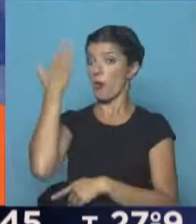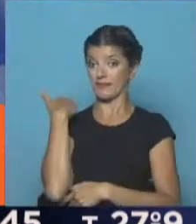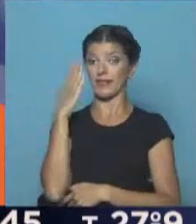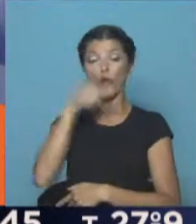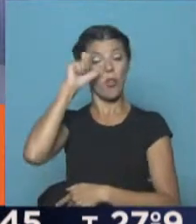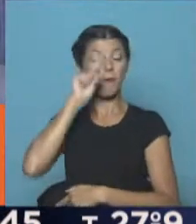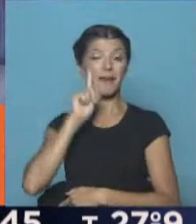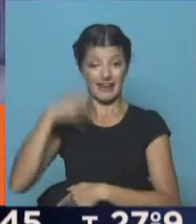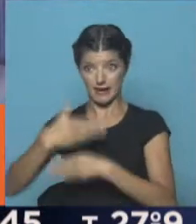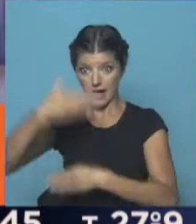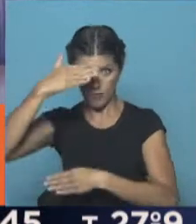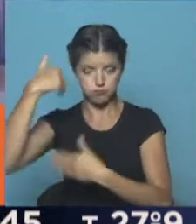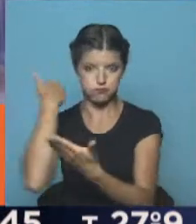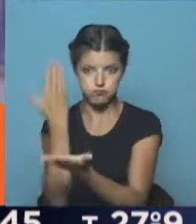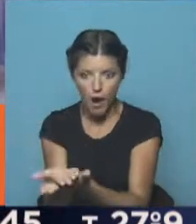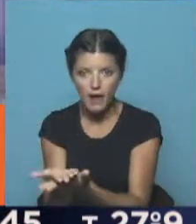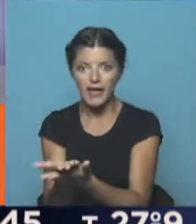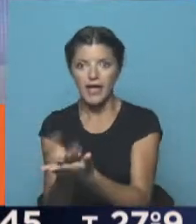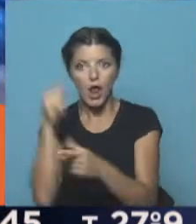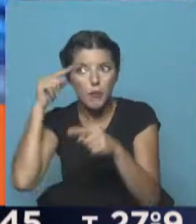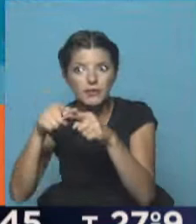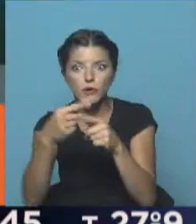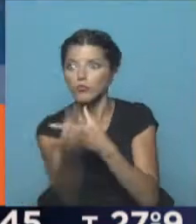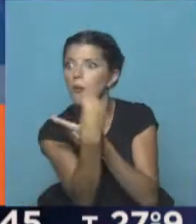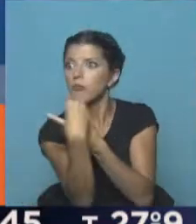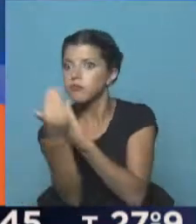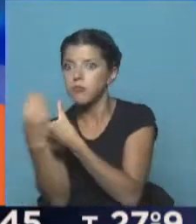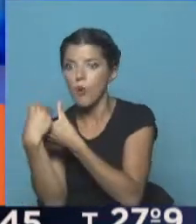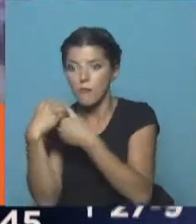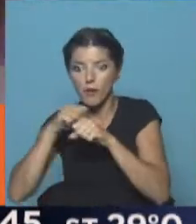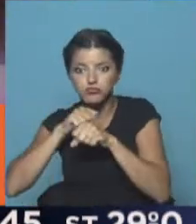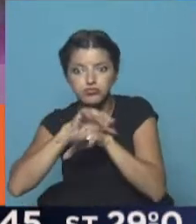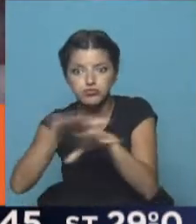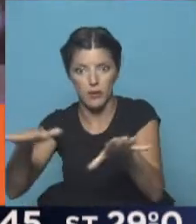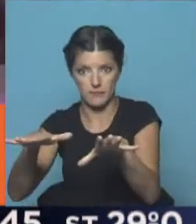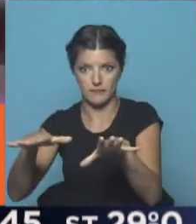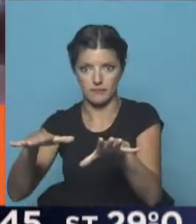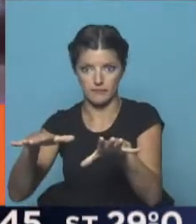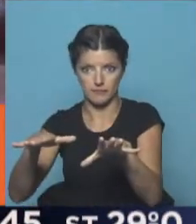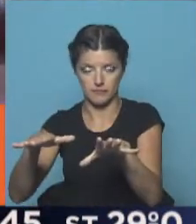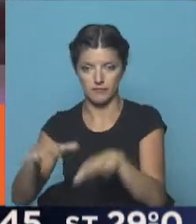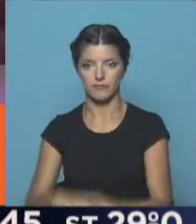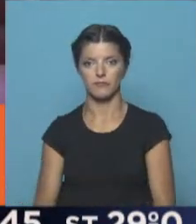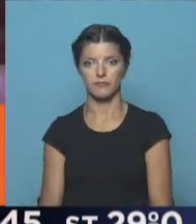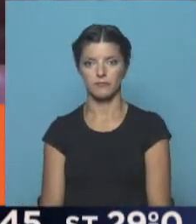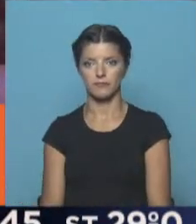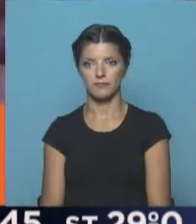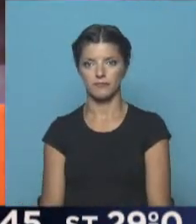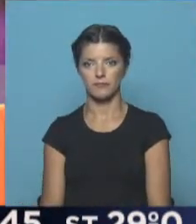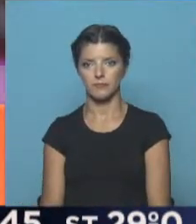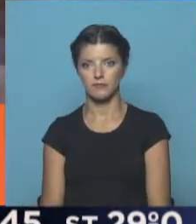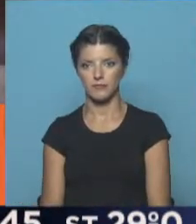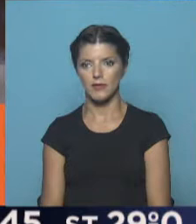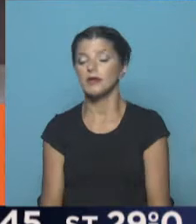más y más miembros expandirse cada vez más en territorios y en países y descuidar la manera en la cual esos miembros